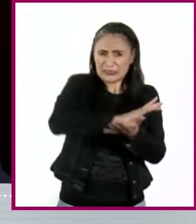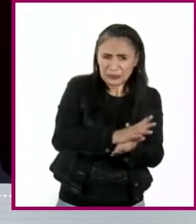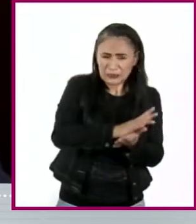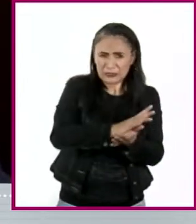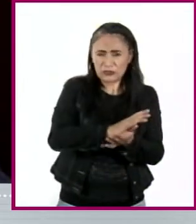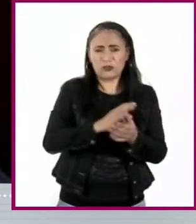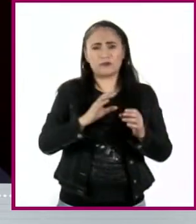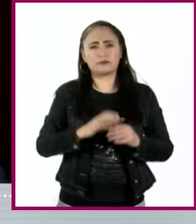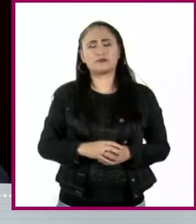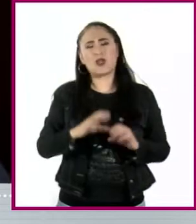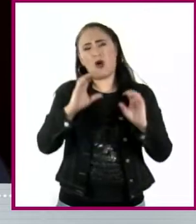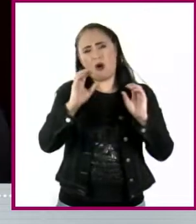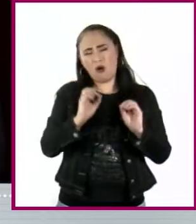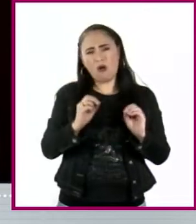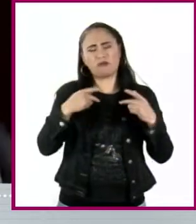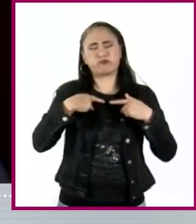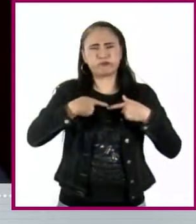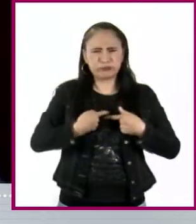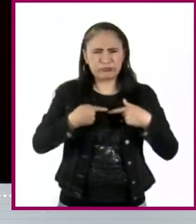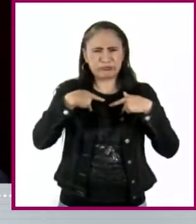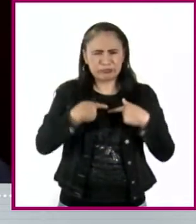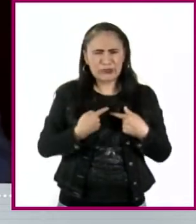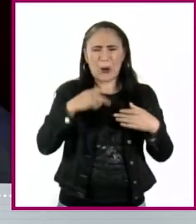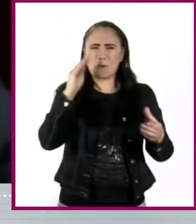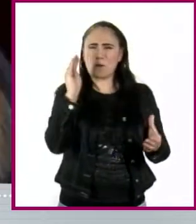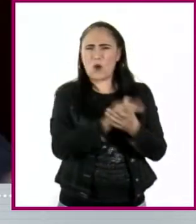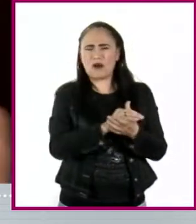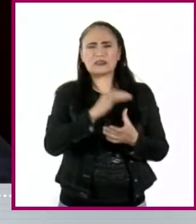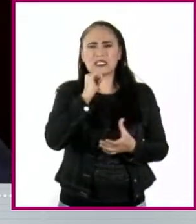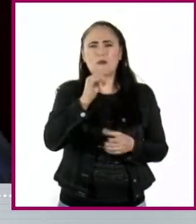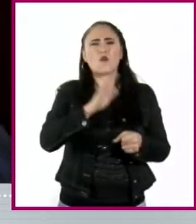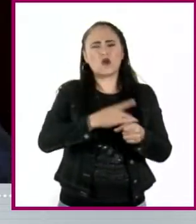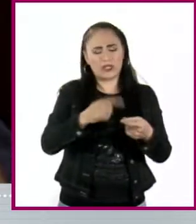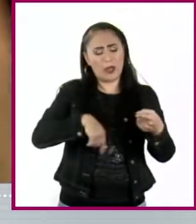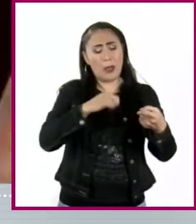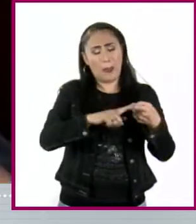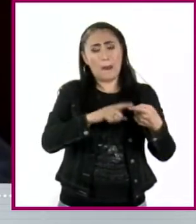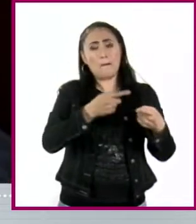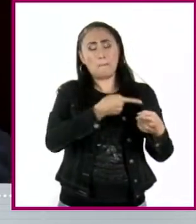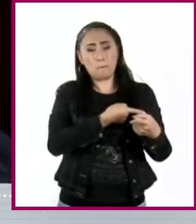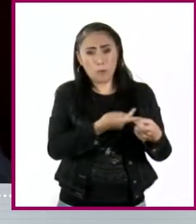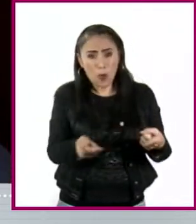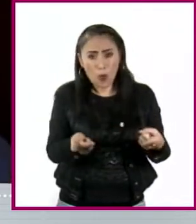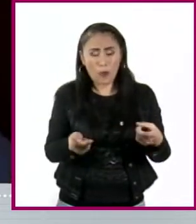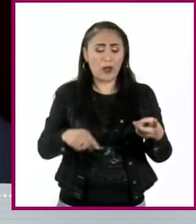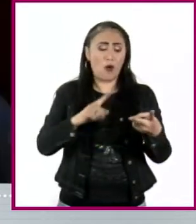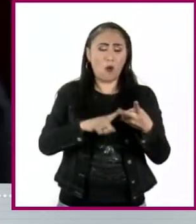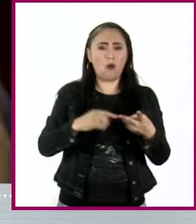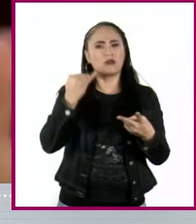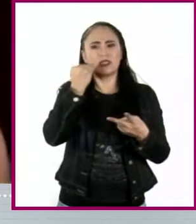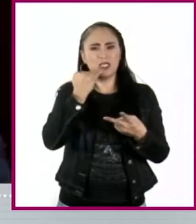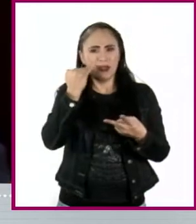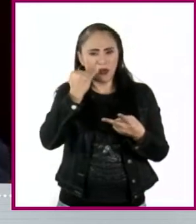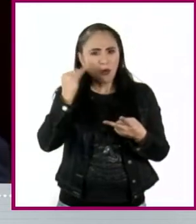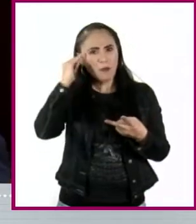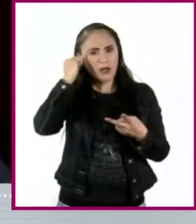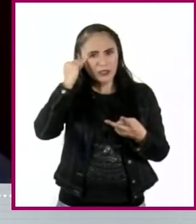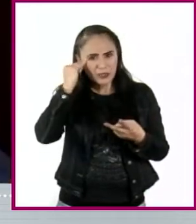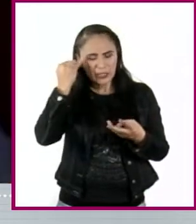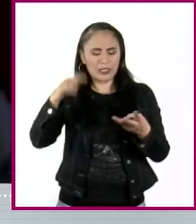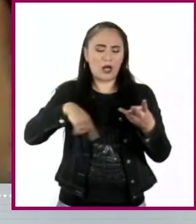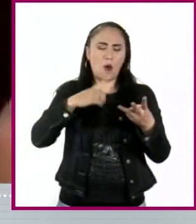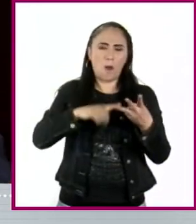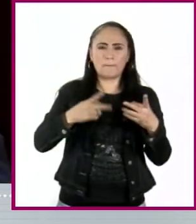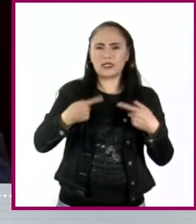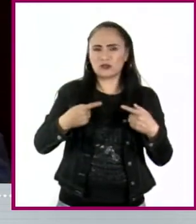de vulnerabilidad. Insisto, por ser una persona pobre, por ser un hablante de lengua indígena, por ser una persona con